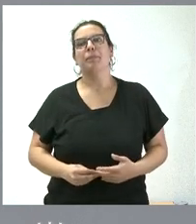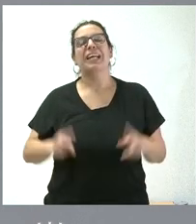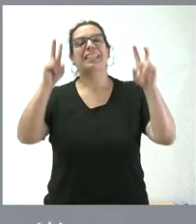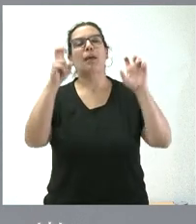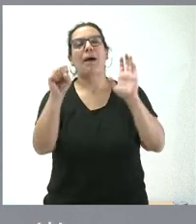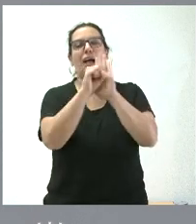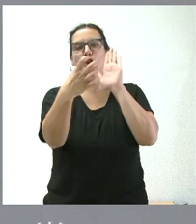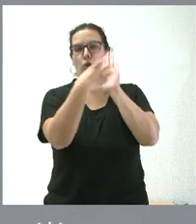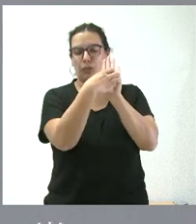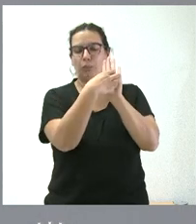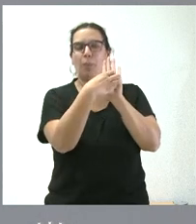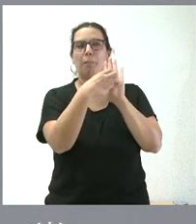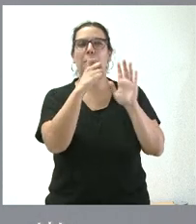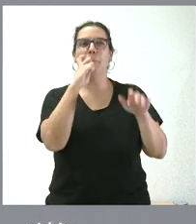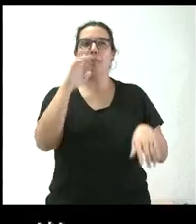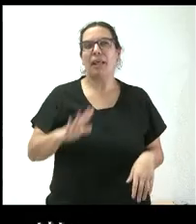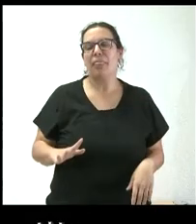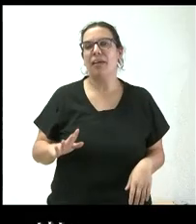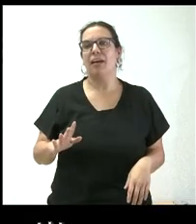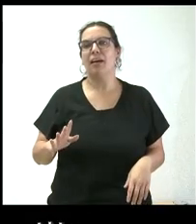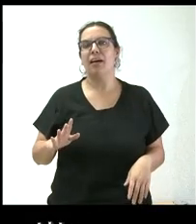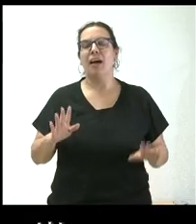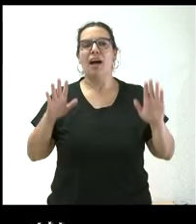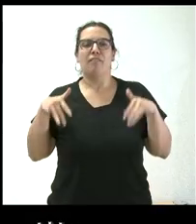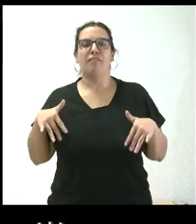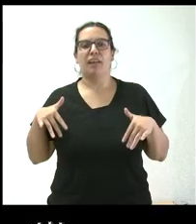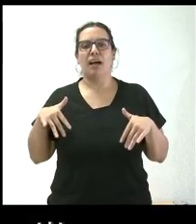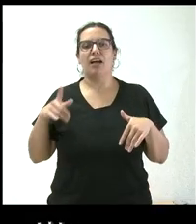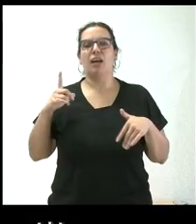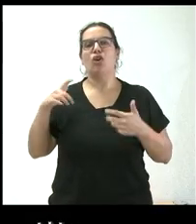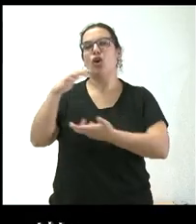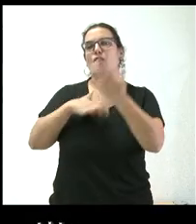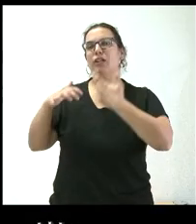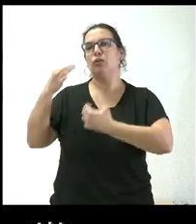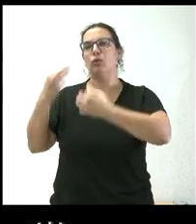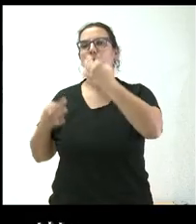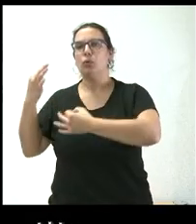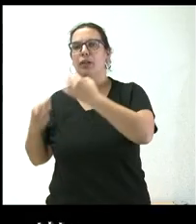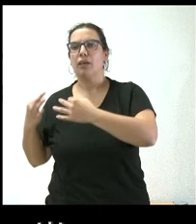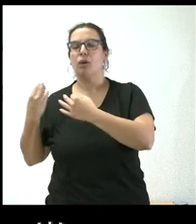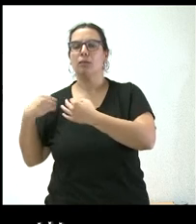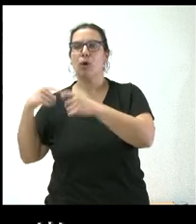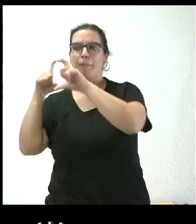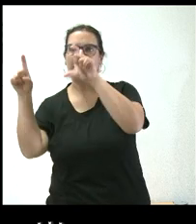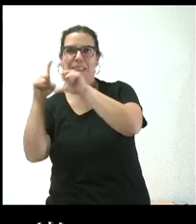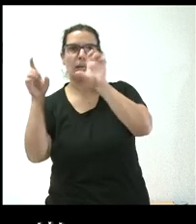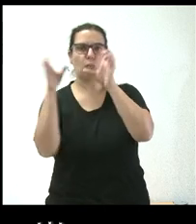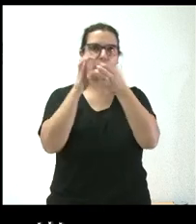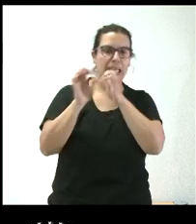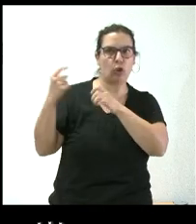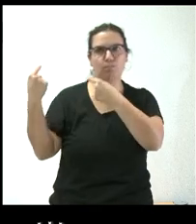logotipo parece que que todo conduce a un conflicto jurídico entre la empresa y la junta no sé si cree